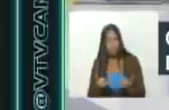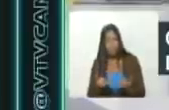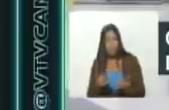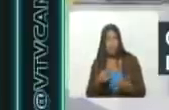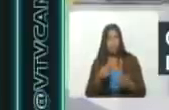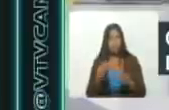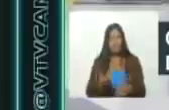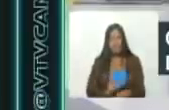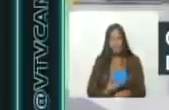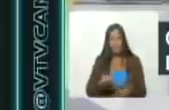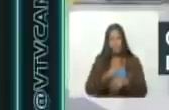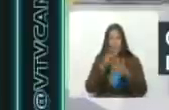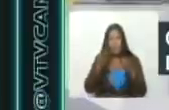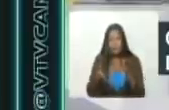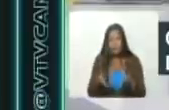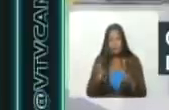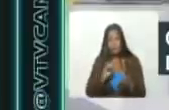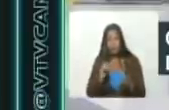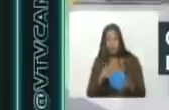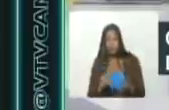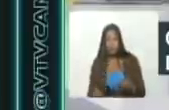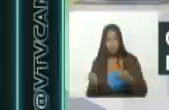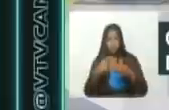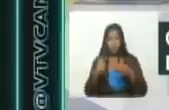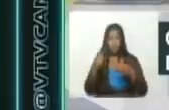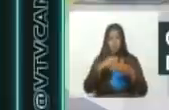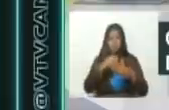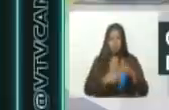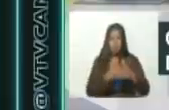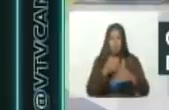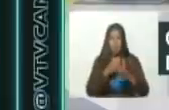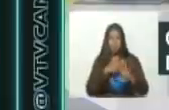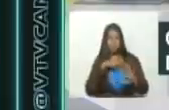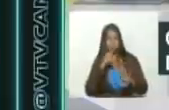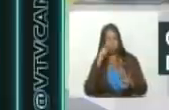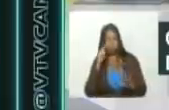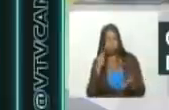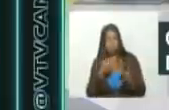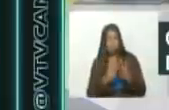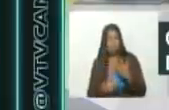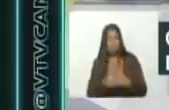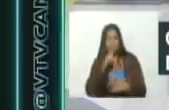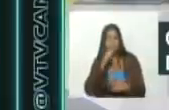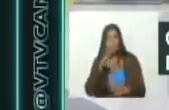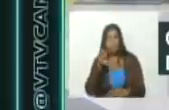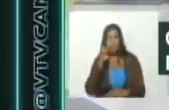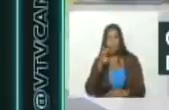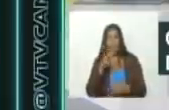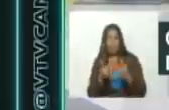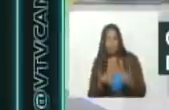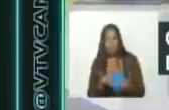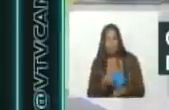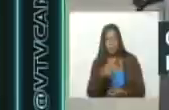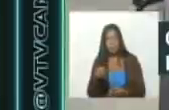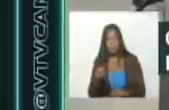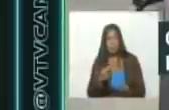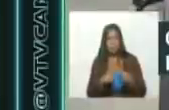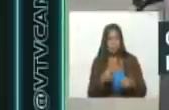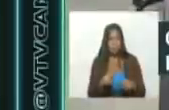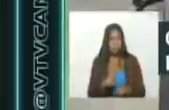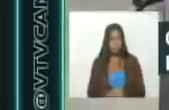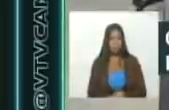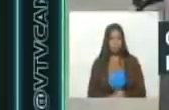una alcaldía, es una gobernación, y eso va sumando que a la larga lo pagan son los consumidores. Pero eso no lo va a... Sí. Porque es empresario,